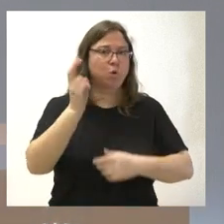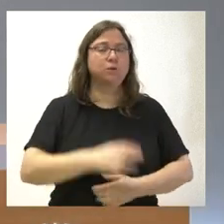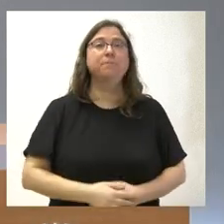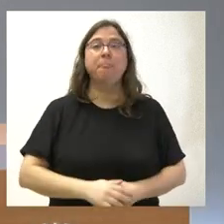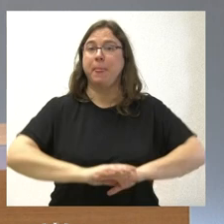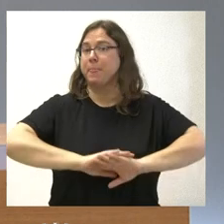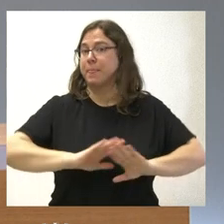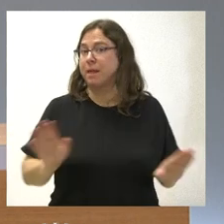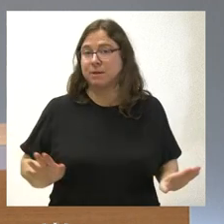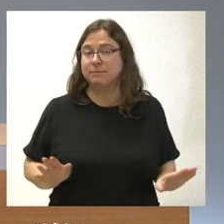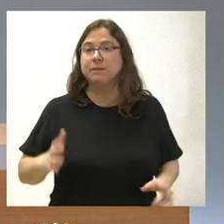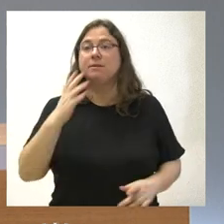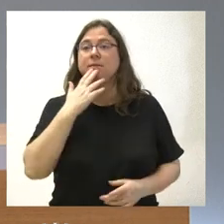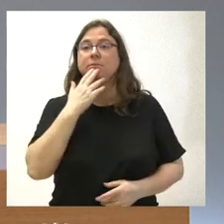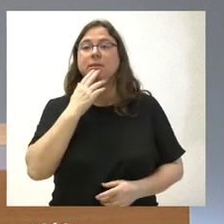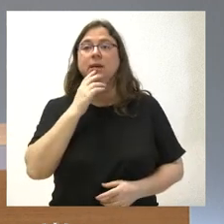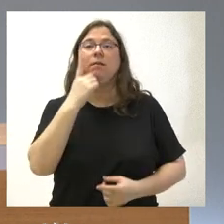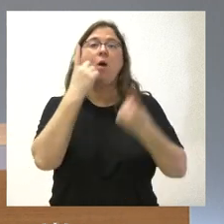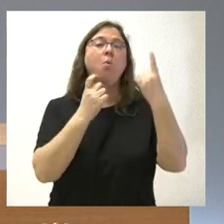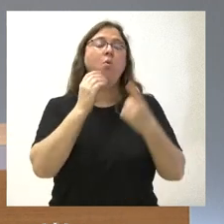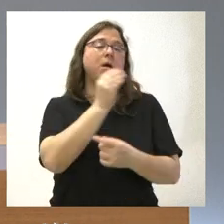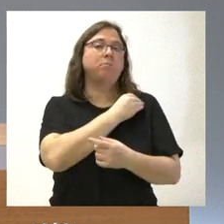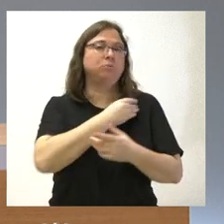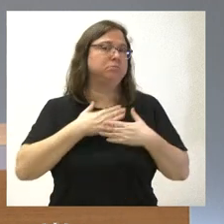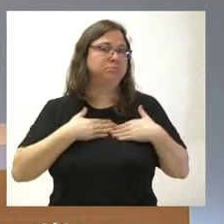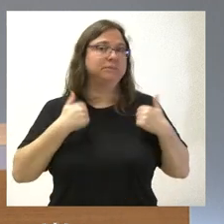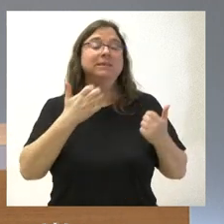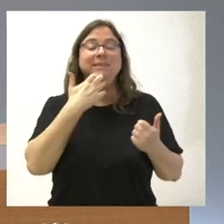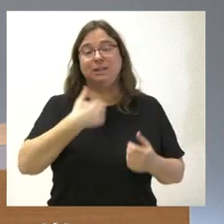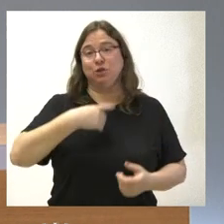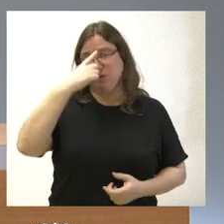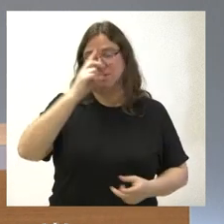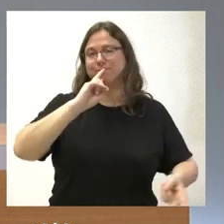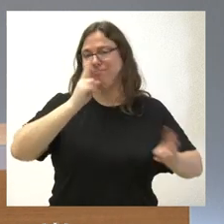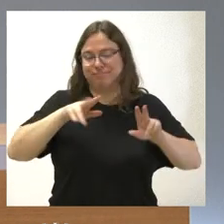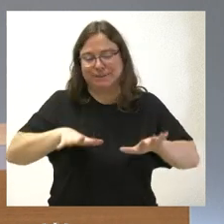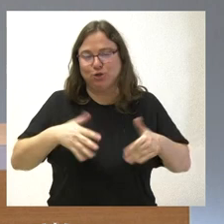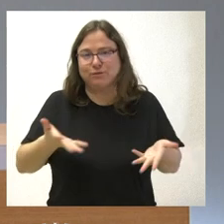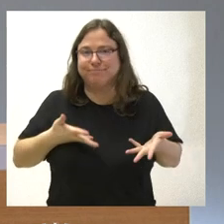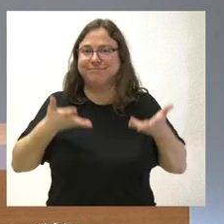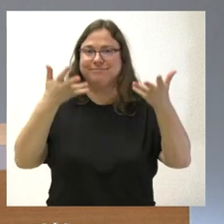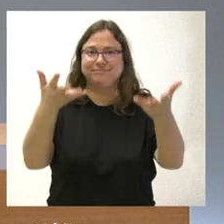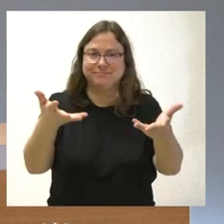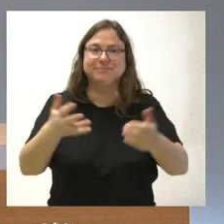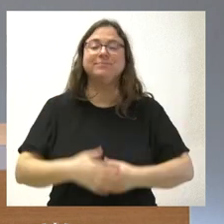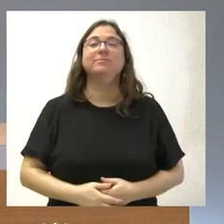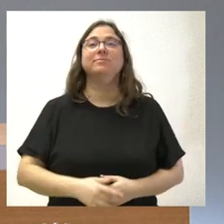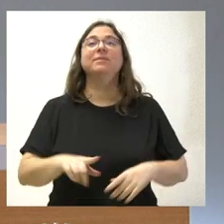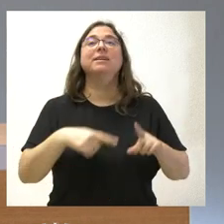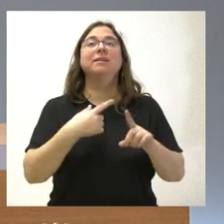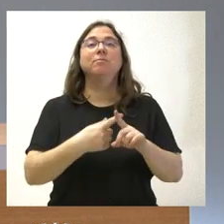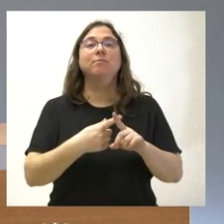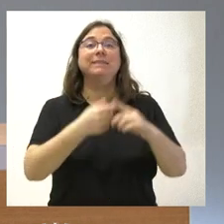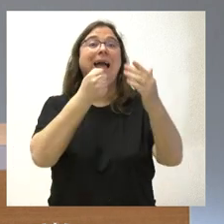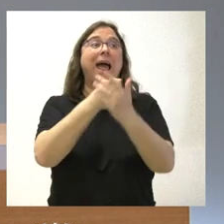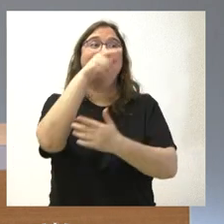más pues a cualquier pregunta que estimen oportuno formular en la medida que yo sepa Pues aquí estoy a su disposición En todo caso también me acompaña al fondo la